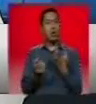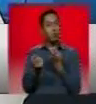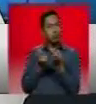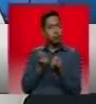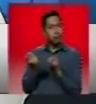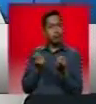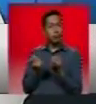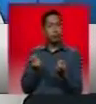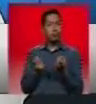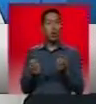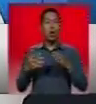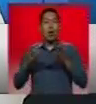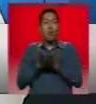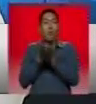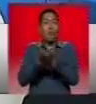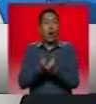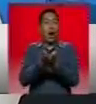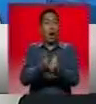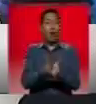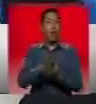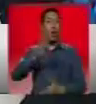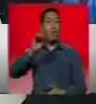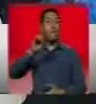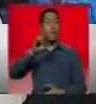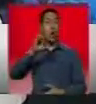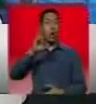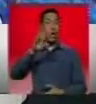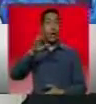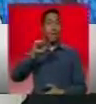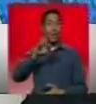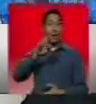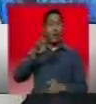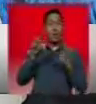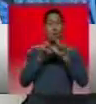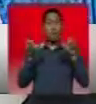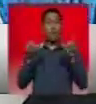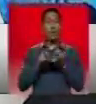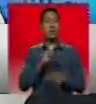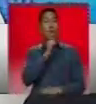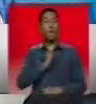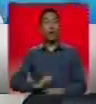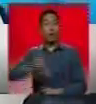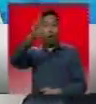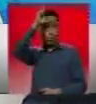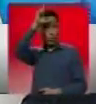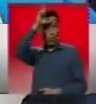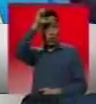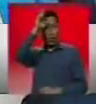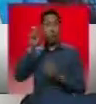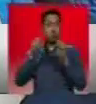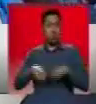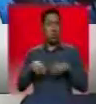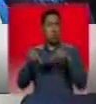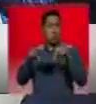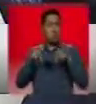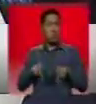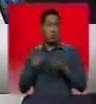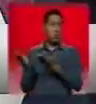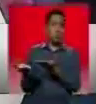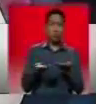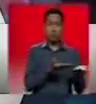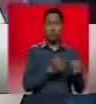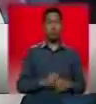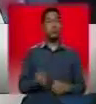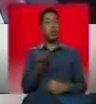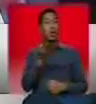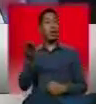Bolívar a una empresa privada turca. La organización internacional invertirá 750 millones de dólares para modernizar y